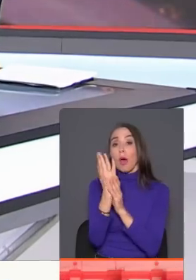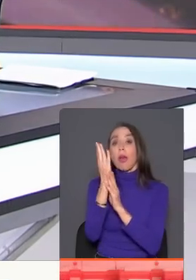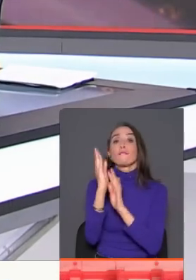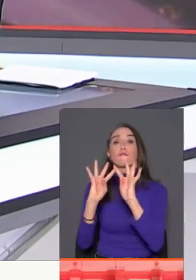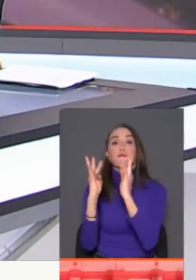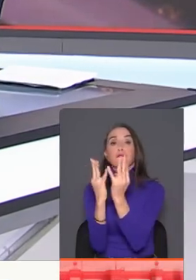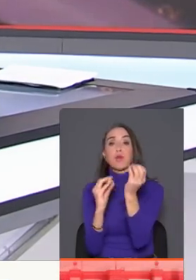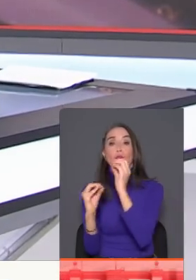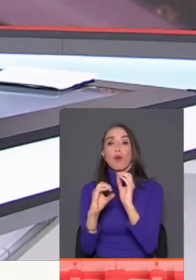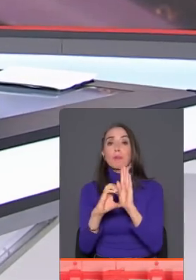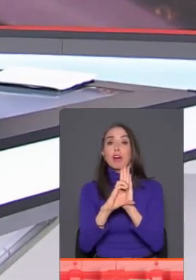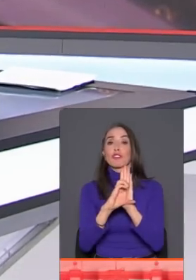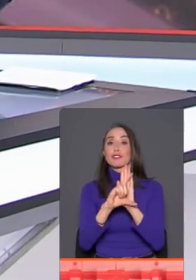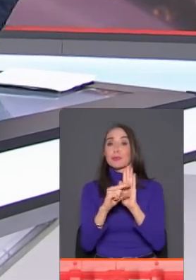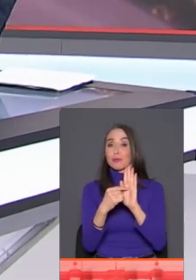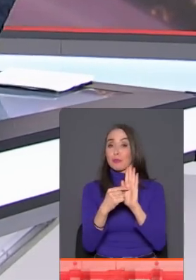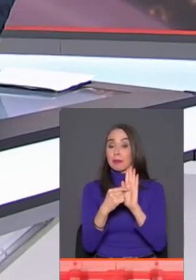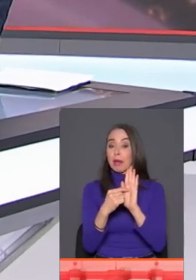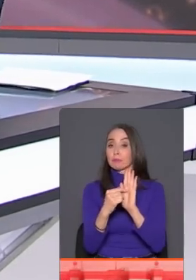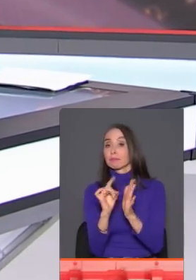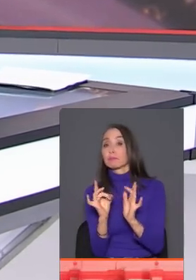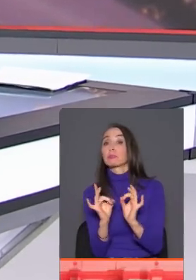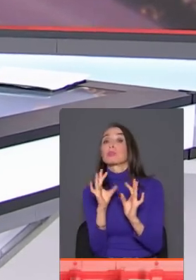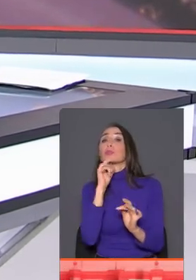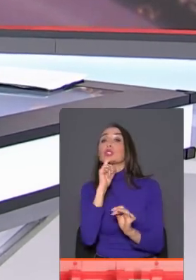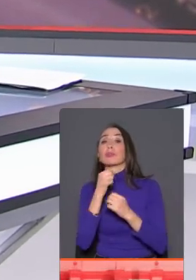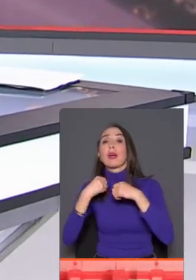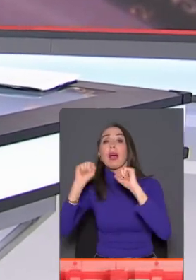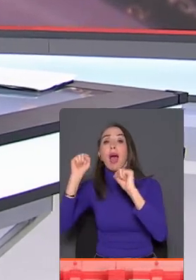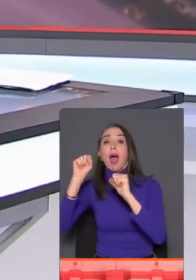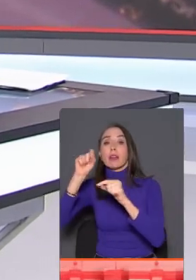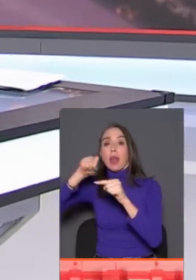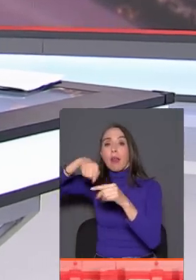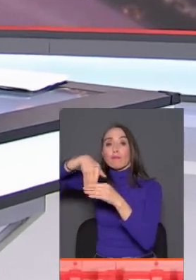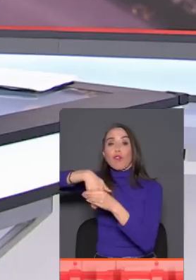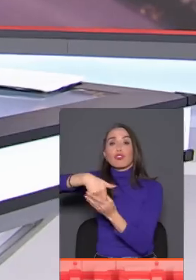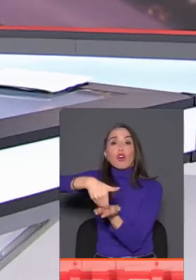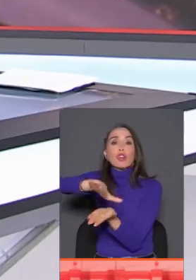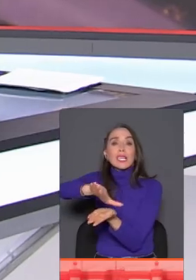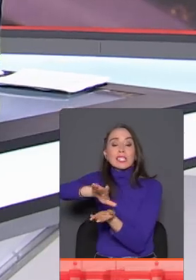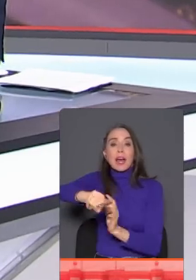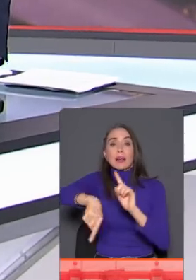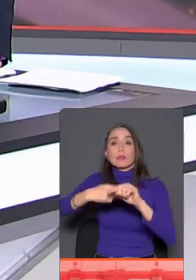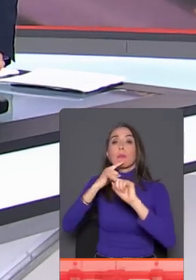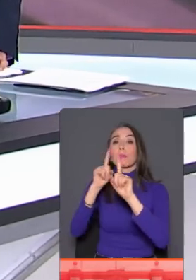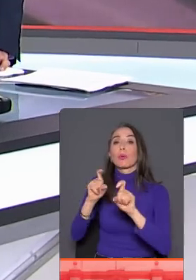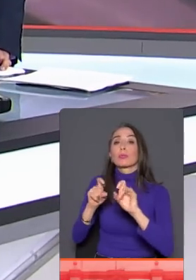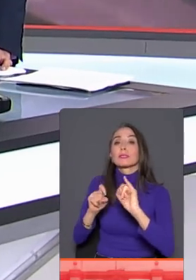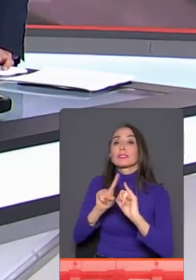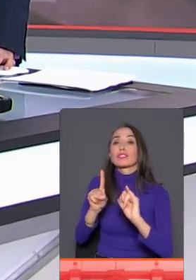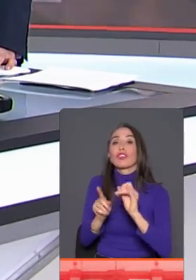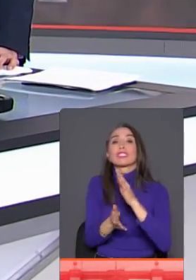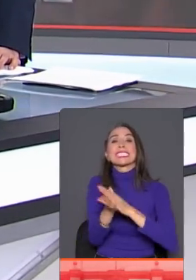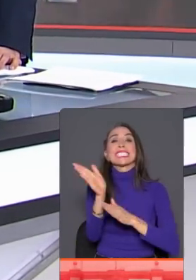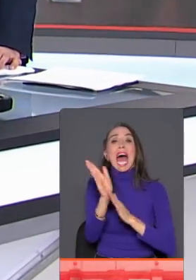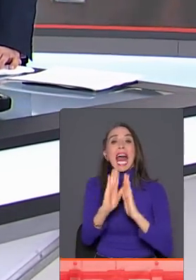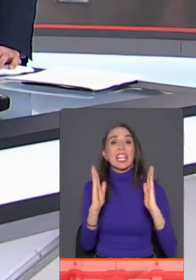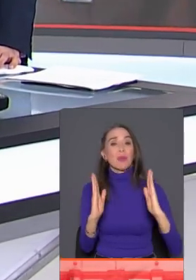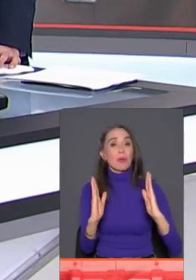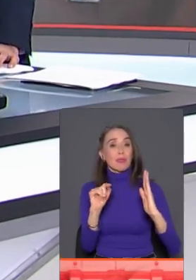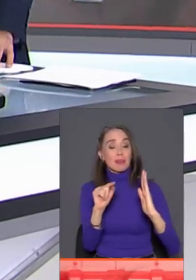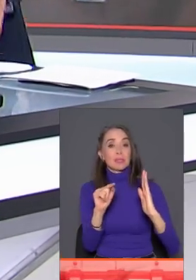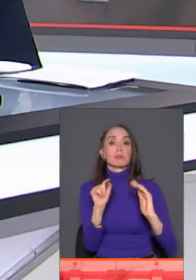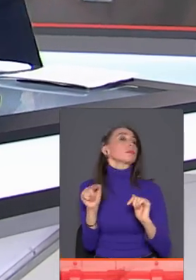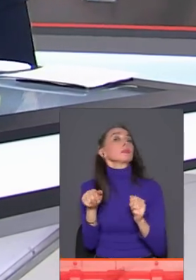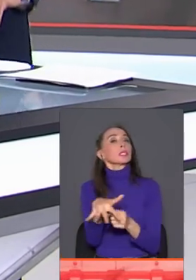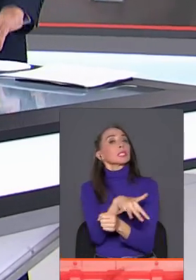constitucional en la posibilidad de que gane la opción rechazo en el plebiscito de salida ahora esta situación se